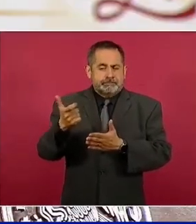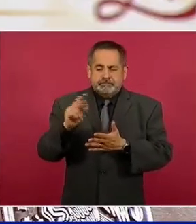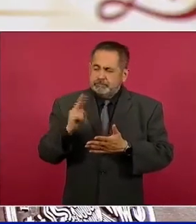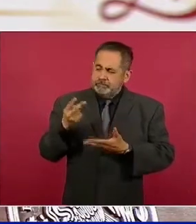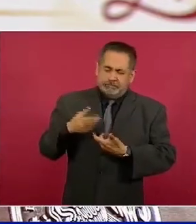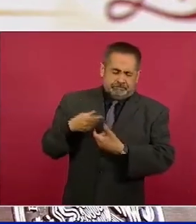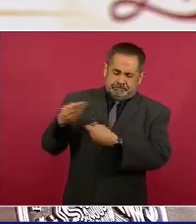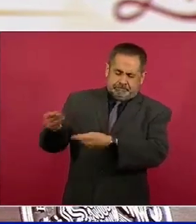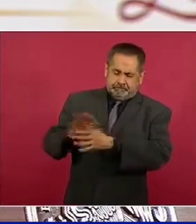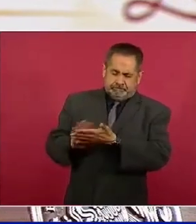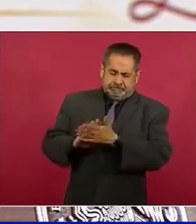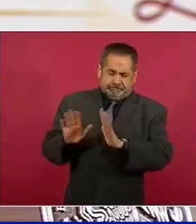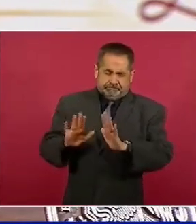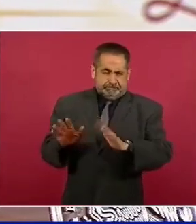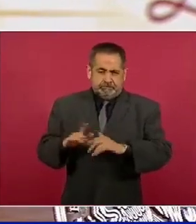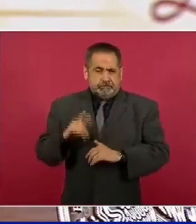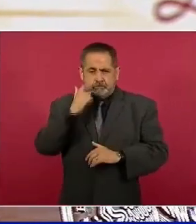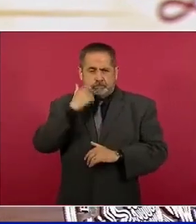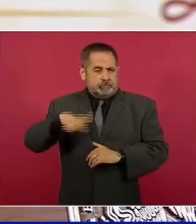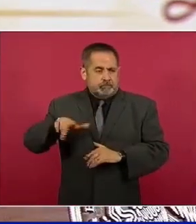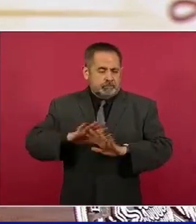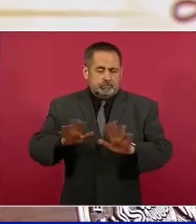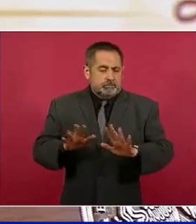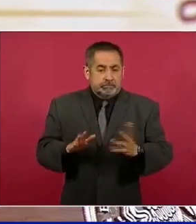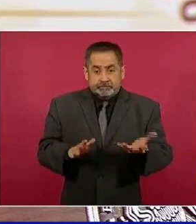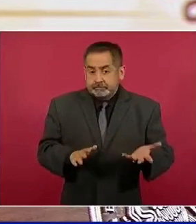y no quisieron